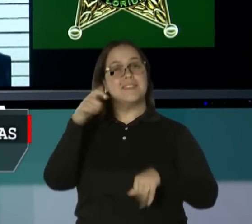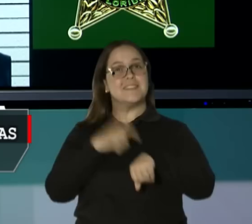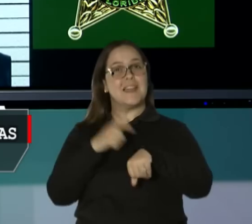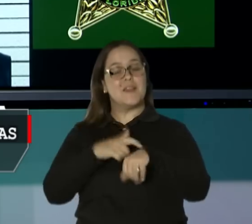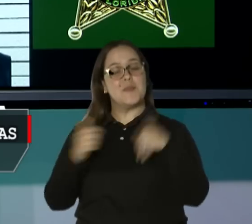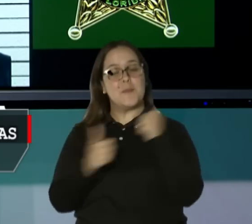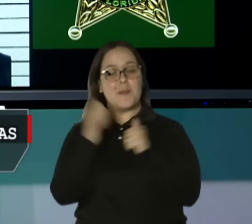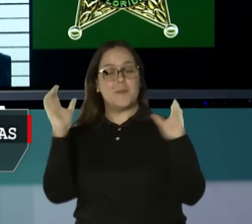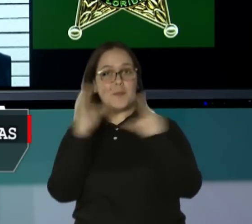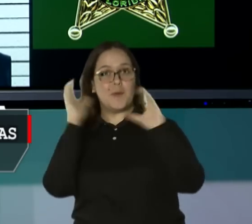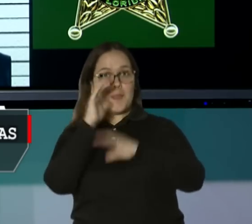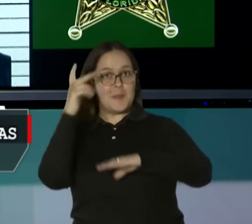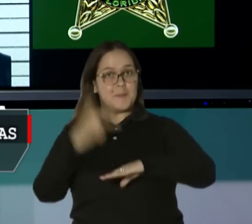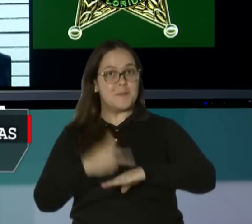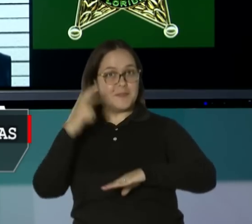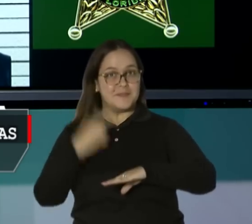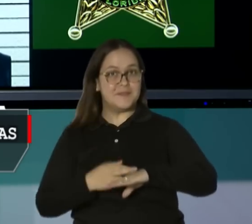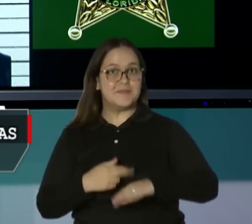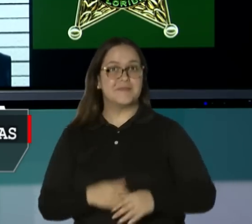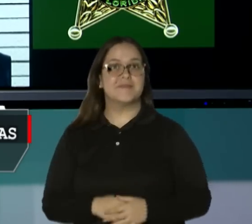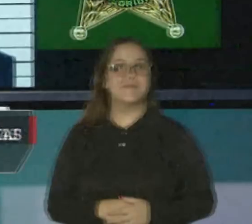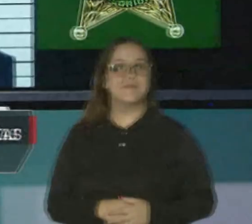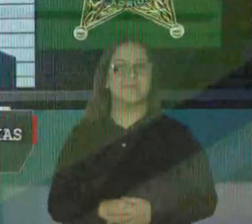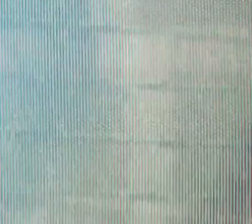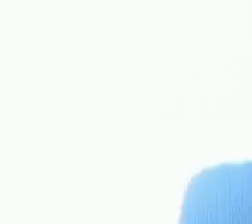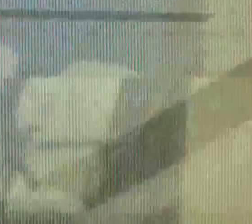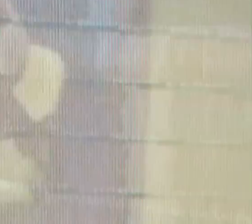de los más buscados Puerto Rico.